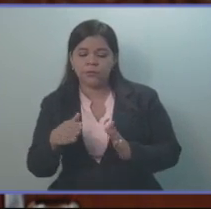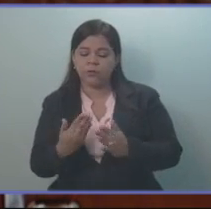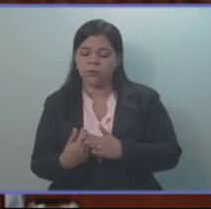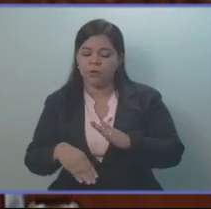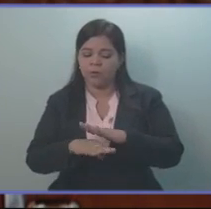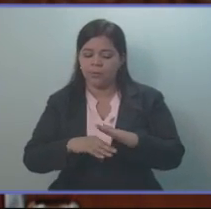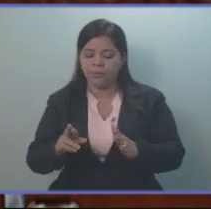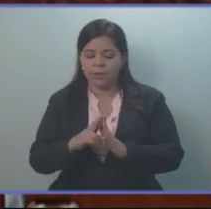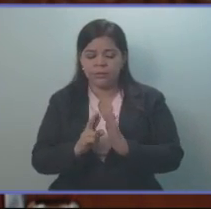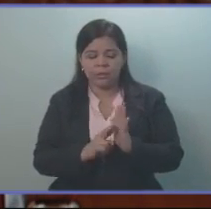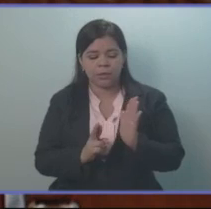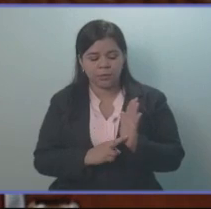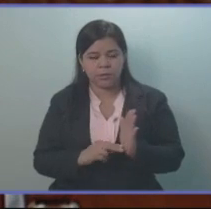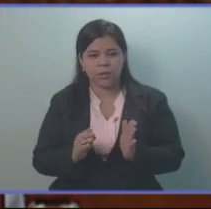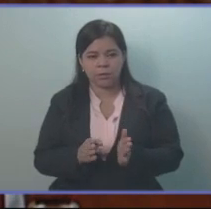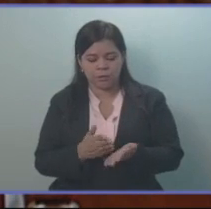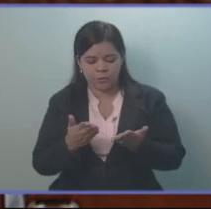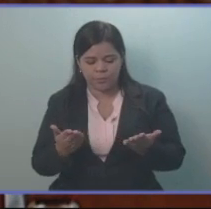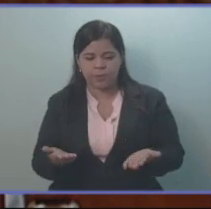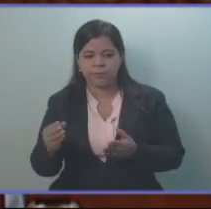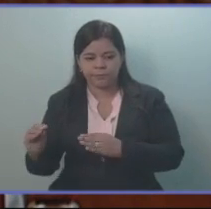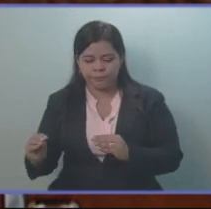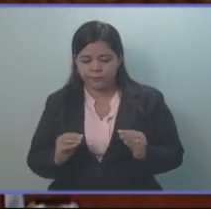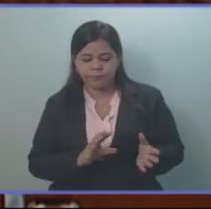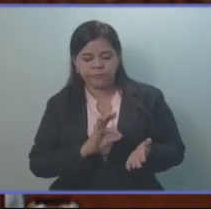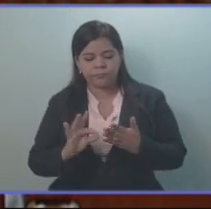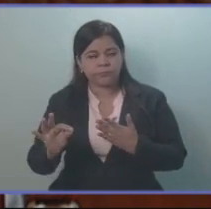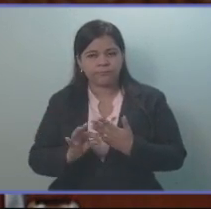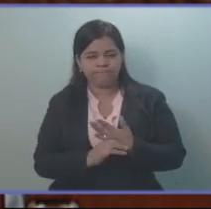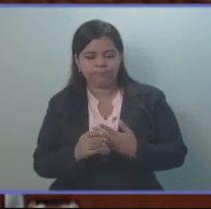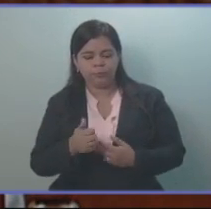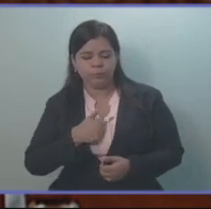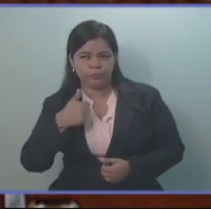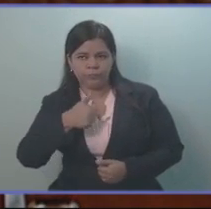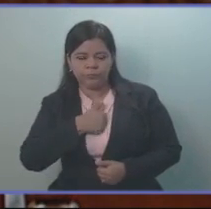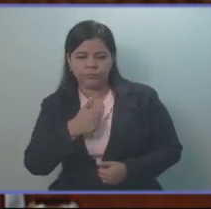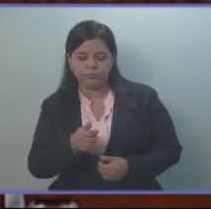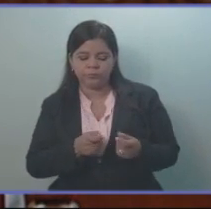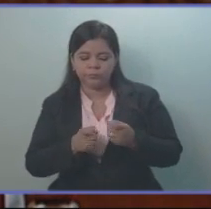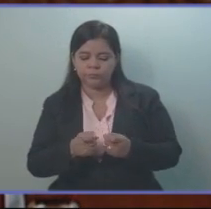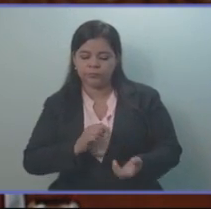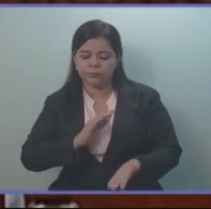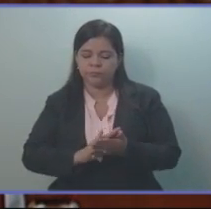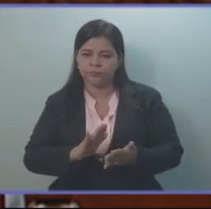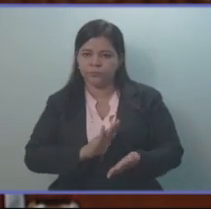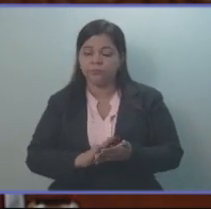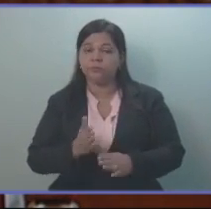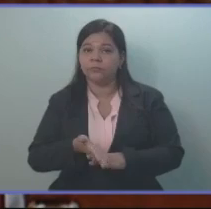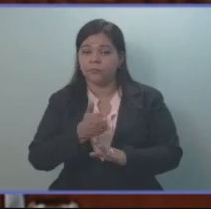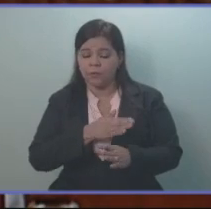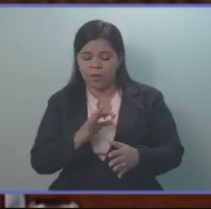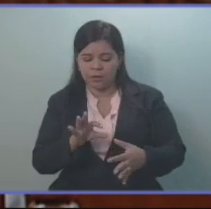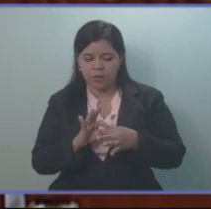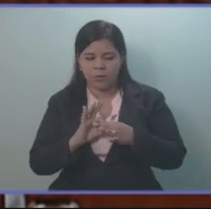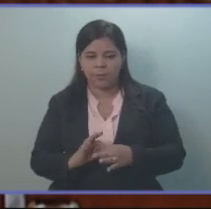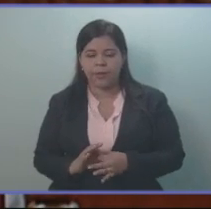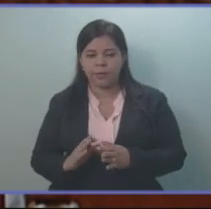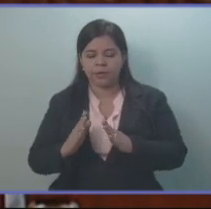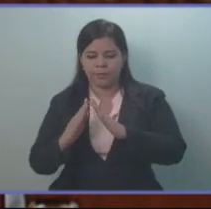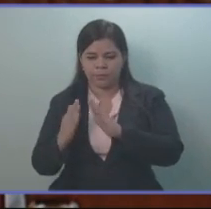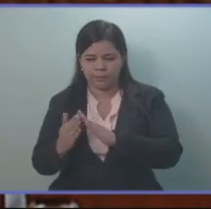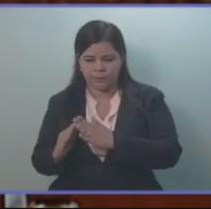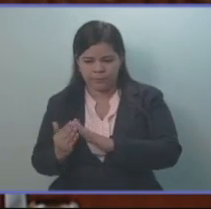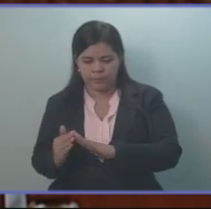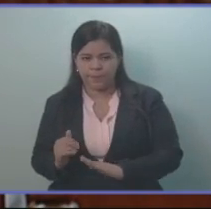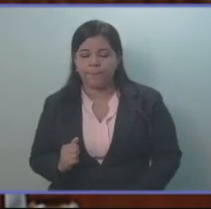requisitos establecidos en el manual para ejecución autogestionaria del financiamiento otorgado a las cooperativas de vivienda por ayuda